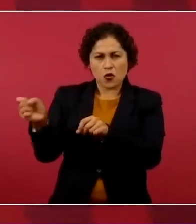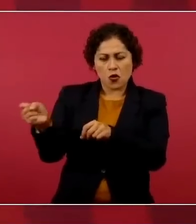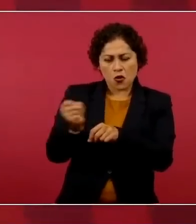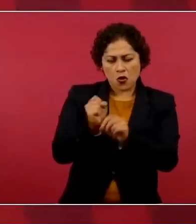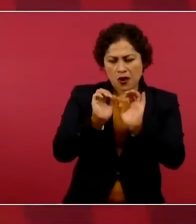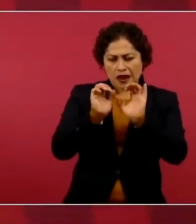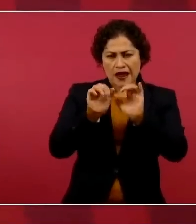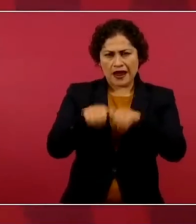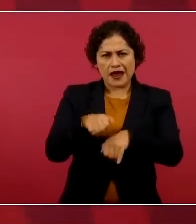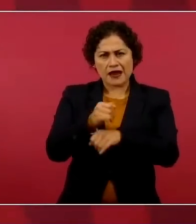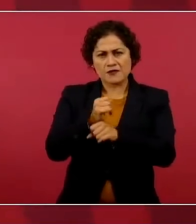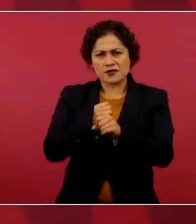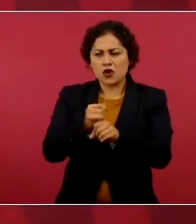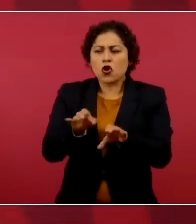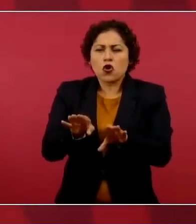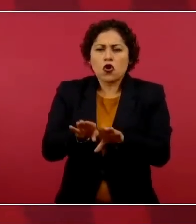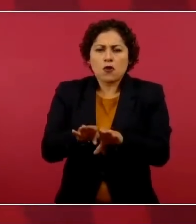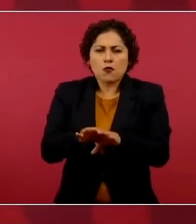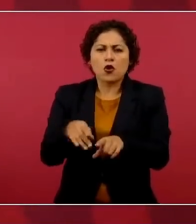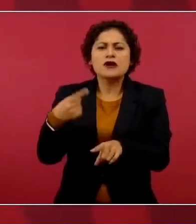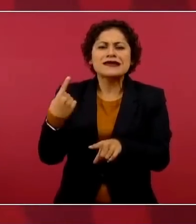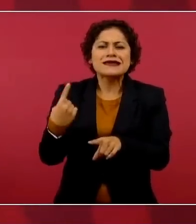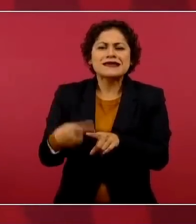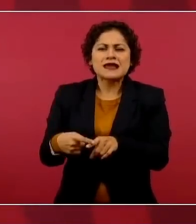tu beca de investigador?